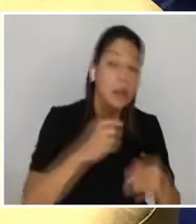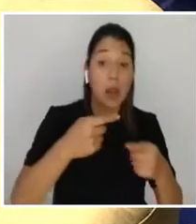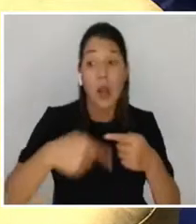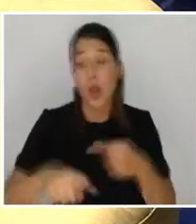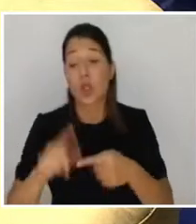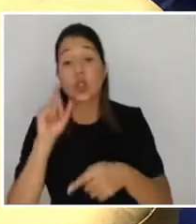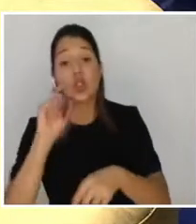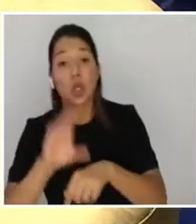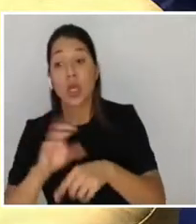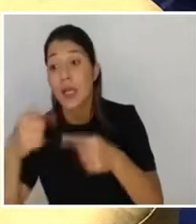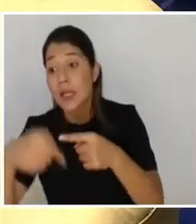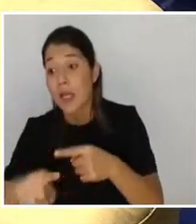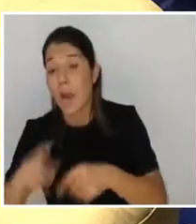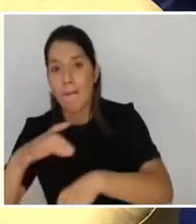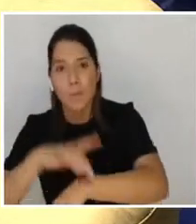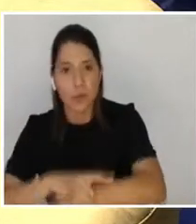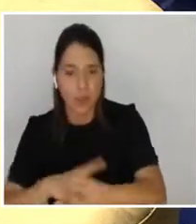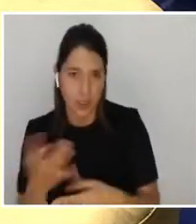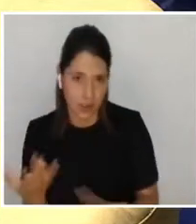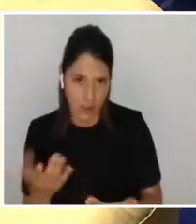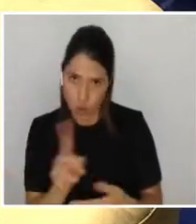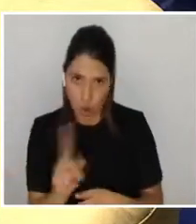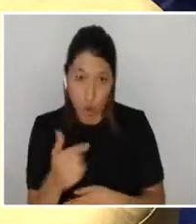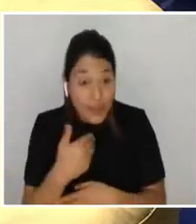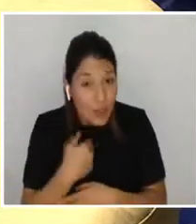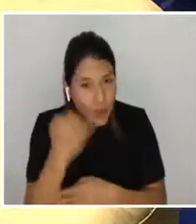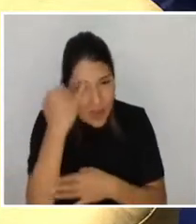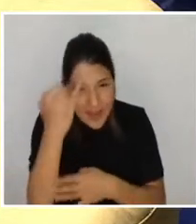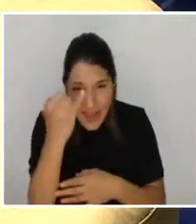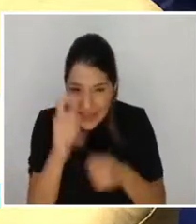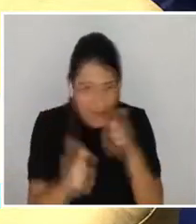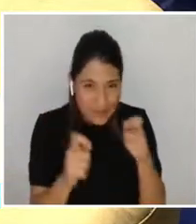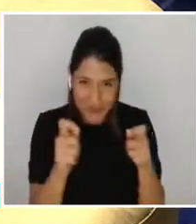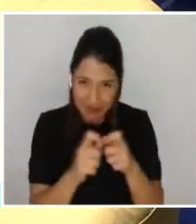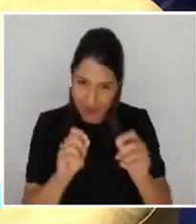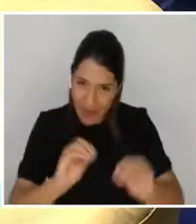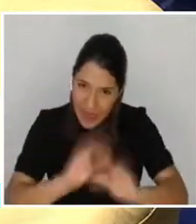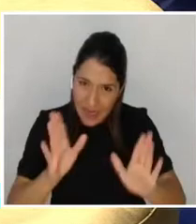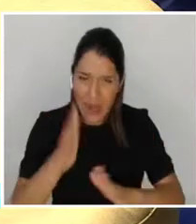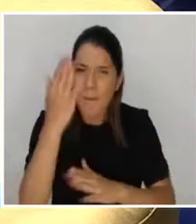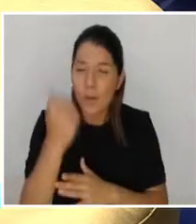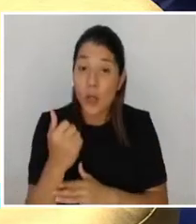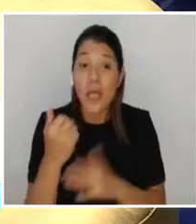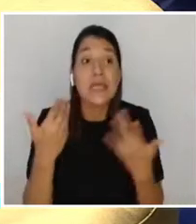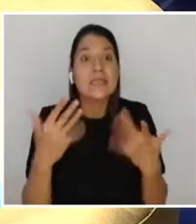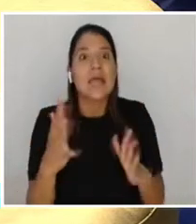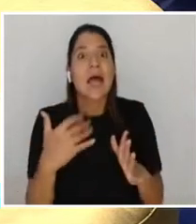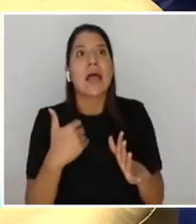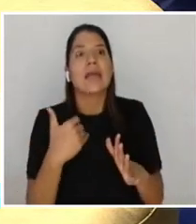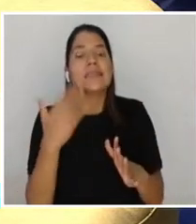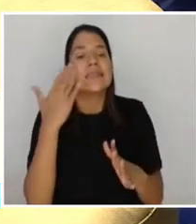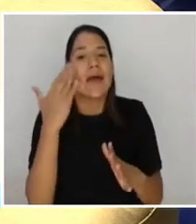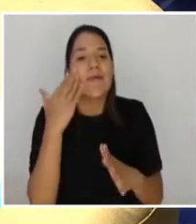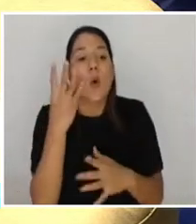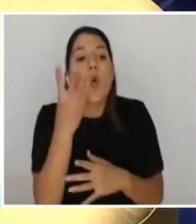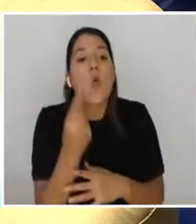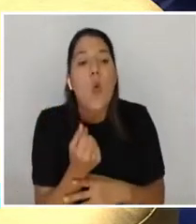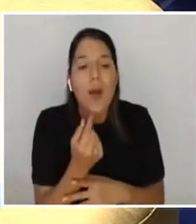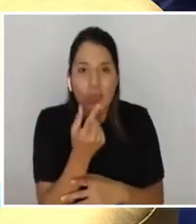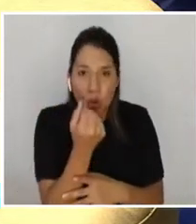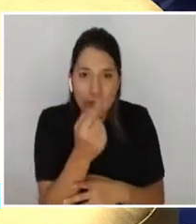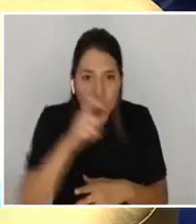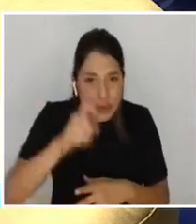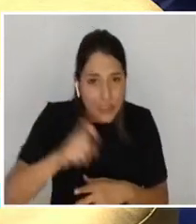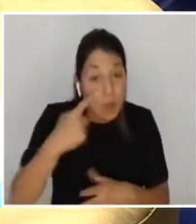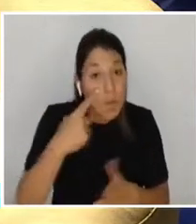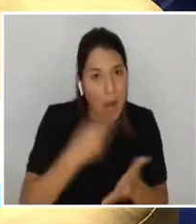siguiente pulseras. Tener una idea concreta, ¿verdad? ¿Por qué? Porque así ya tenemos un costo de las cosas que tenemos que comprar. ¿Por qué?